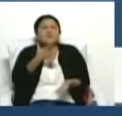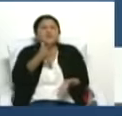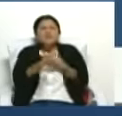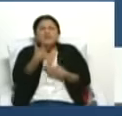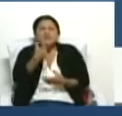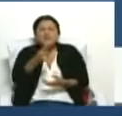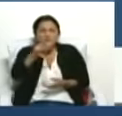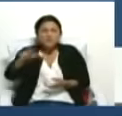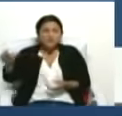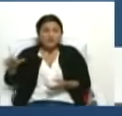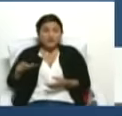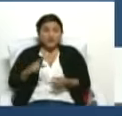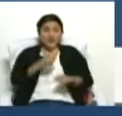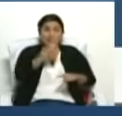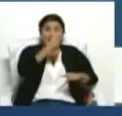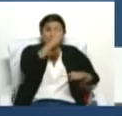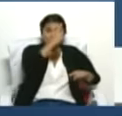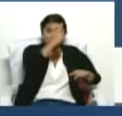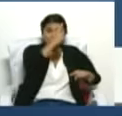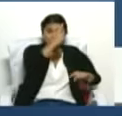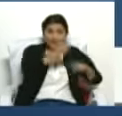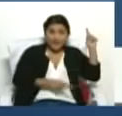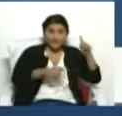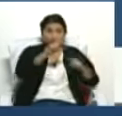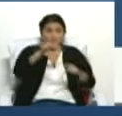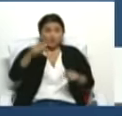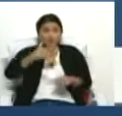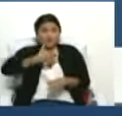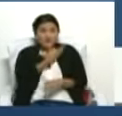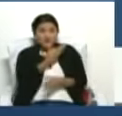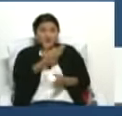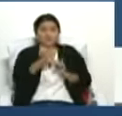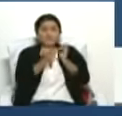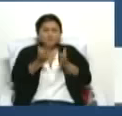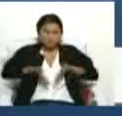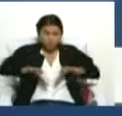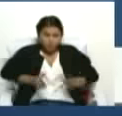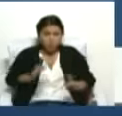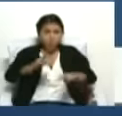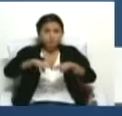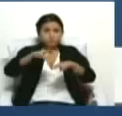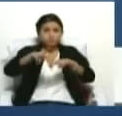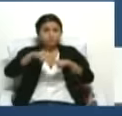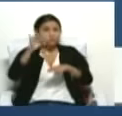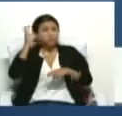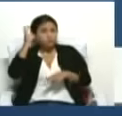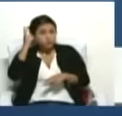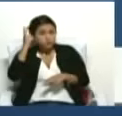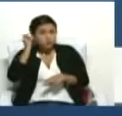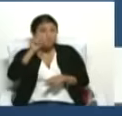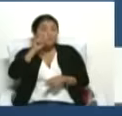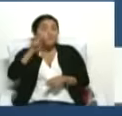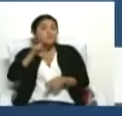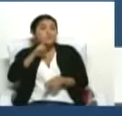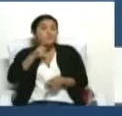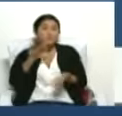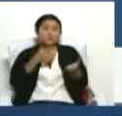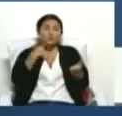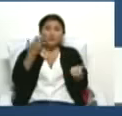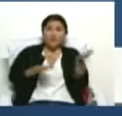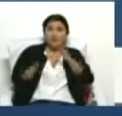Ustedes sabían que más de la mitad son bebés recién nacidos, niños y mujeres, incluso algunas embarazadas.